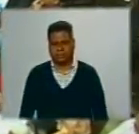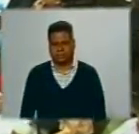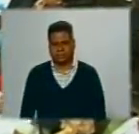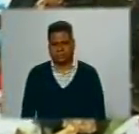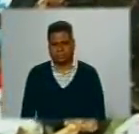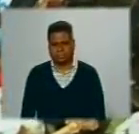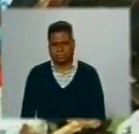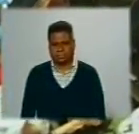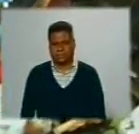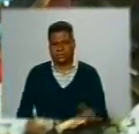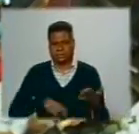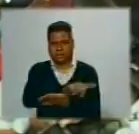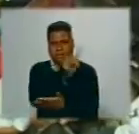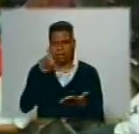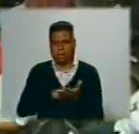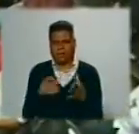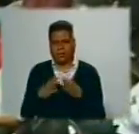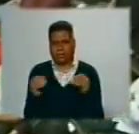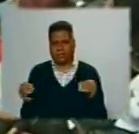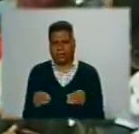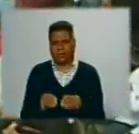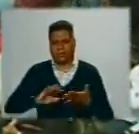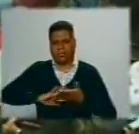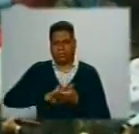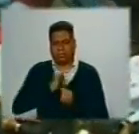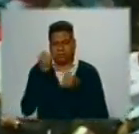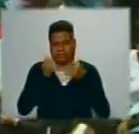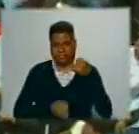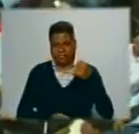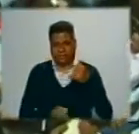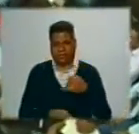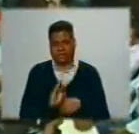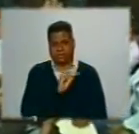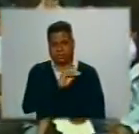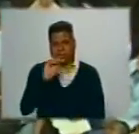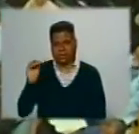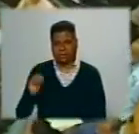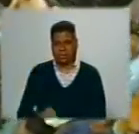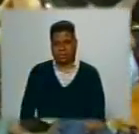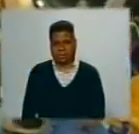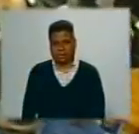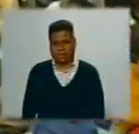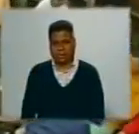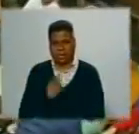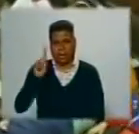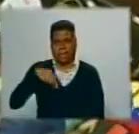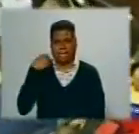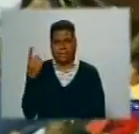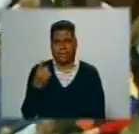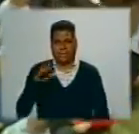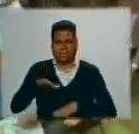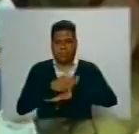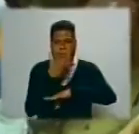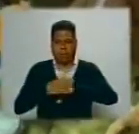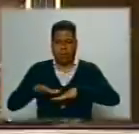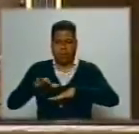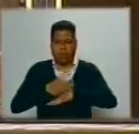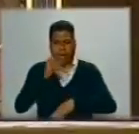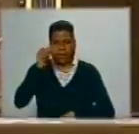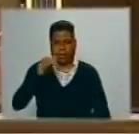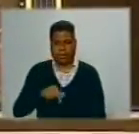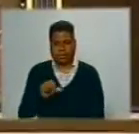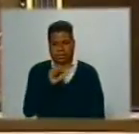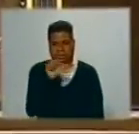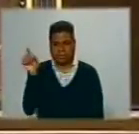en su totalidad, Presidenta. Agotada la materia, se convoca a sesión ordinaria para el próximo día jueves de la